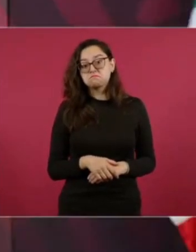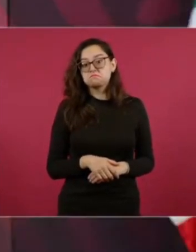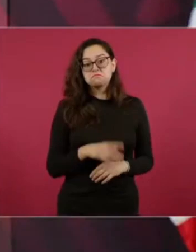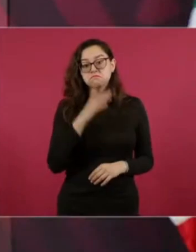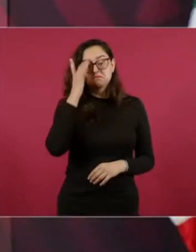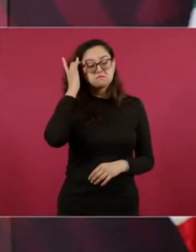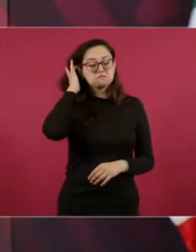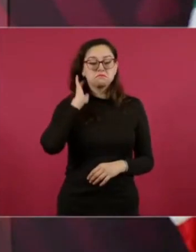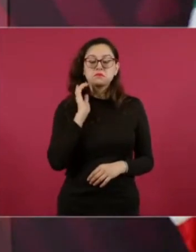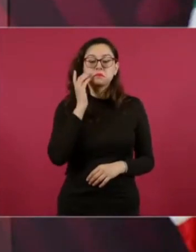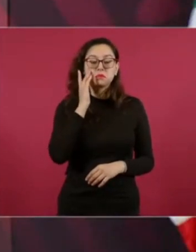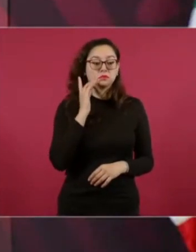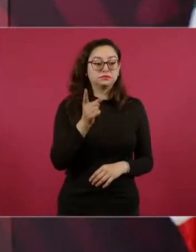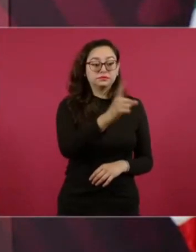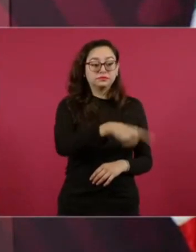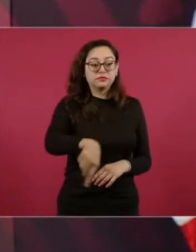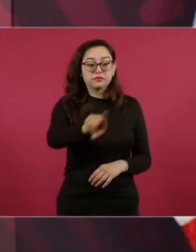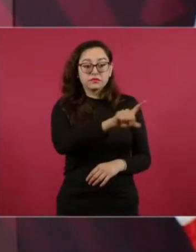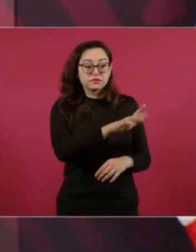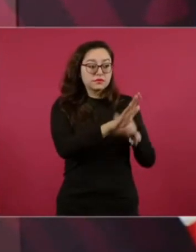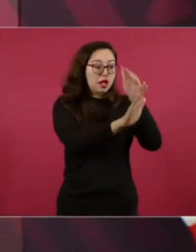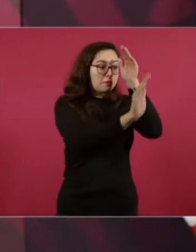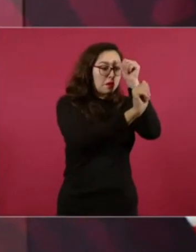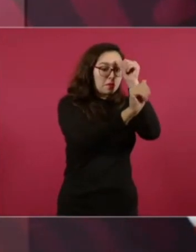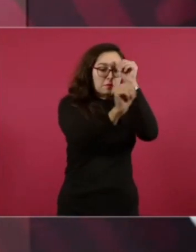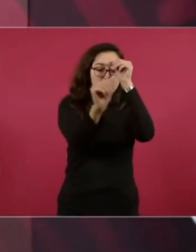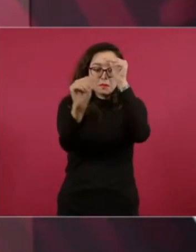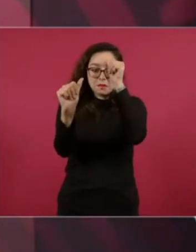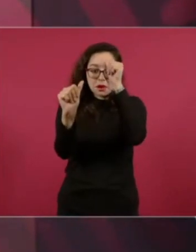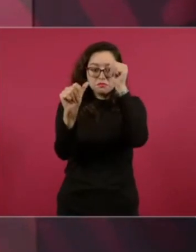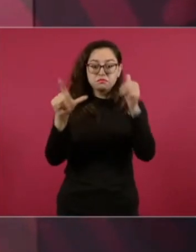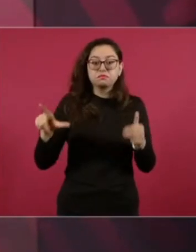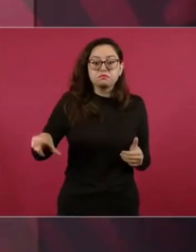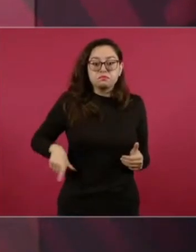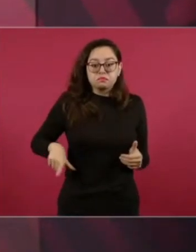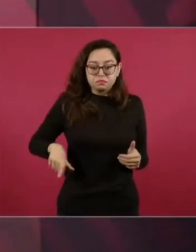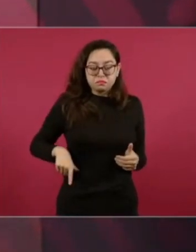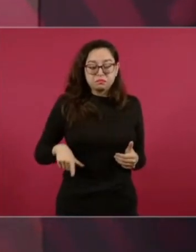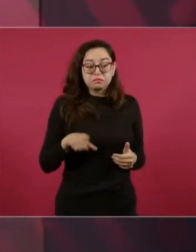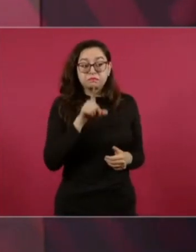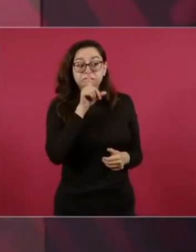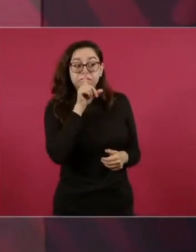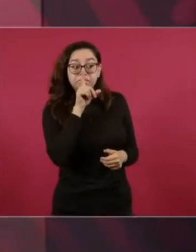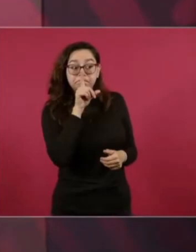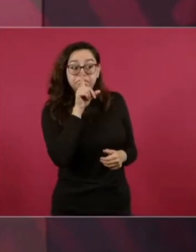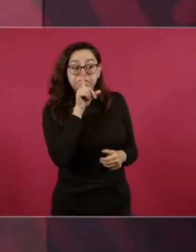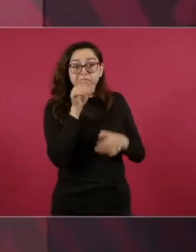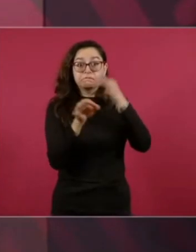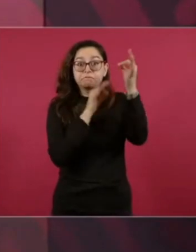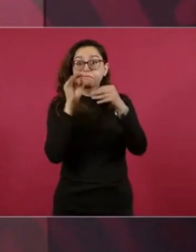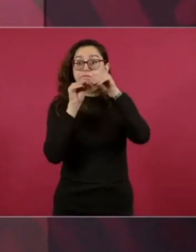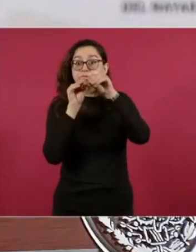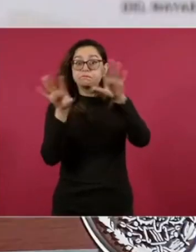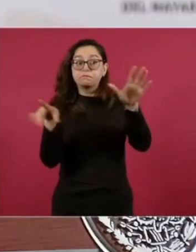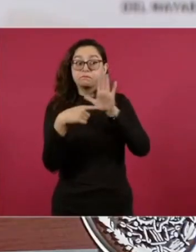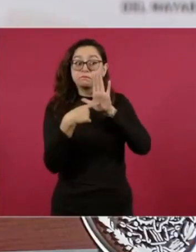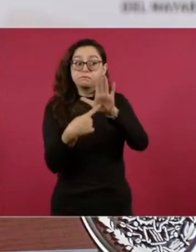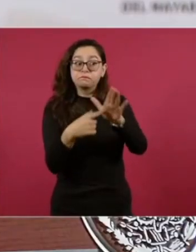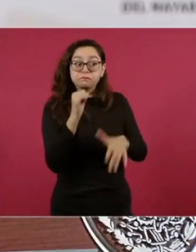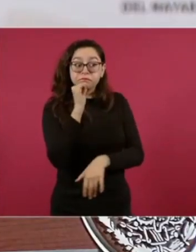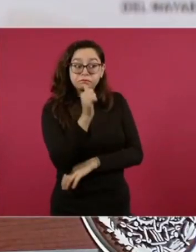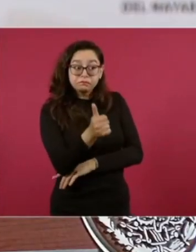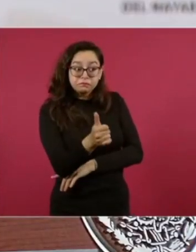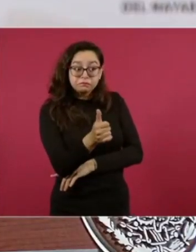quebrara, tronara. Ese era el deseo de la oposición. A lo mejor van a decir, no le exageres. No, amigos y